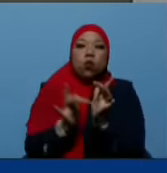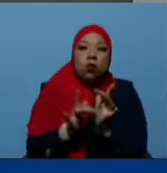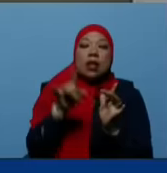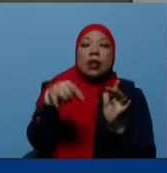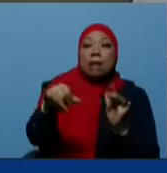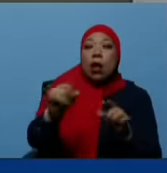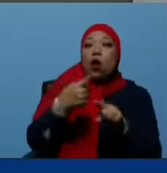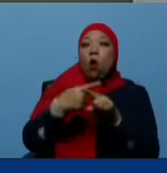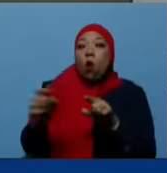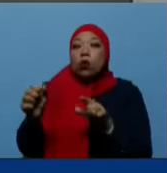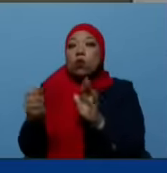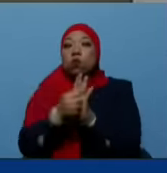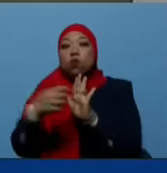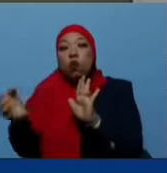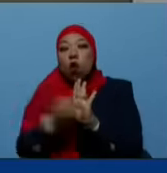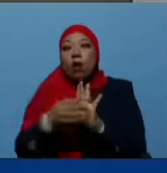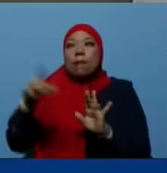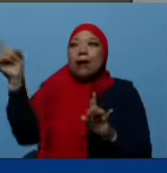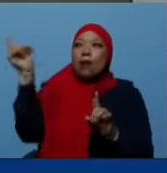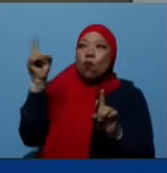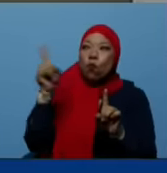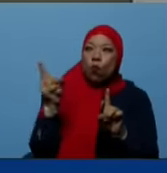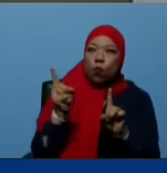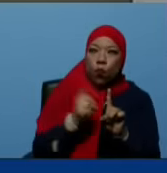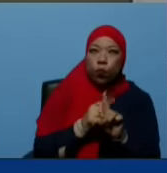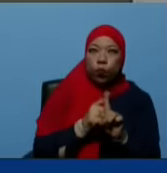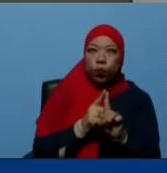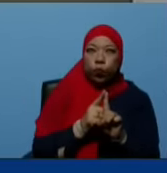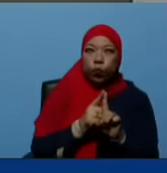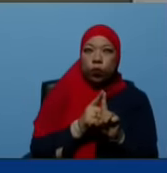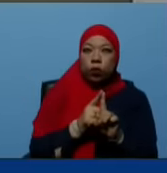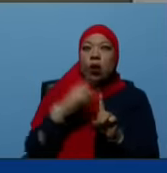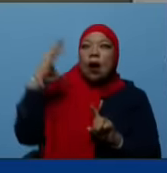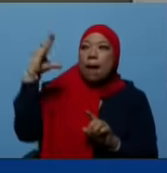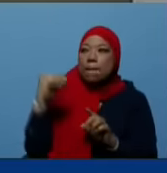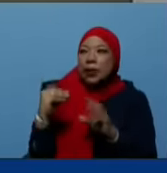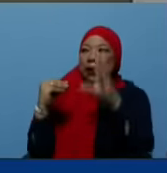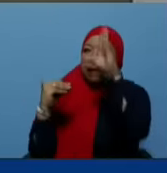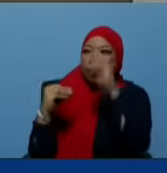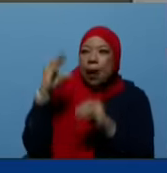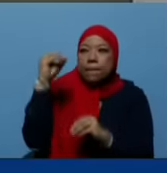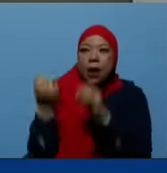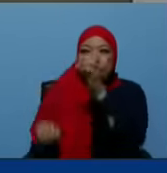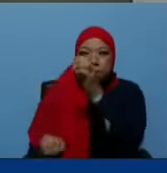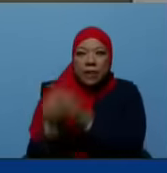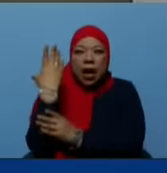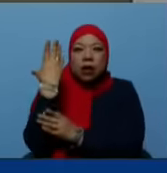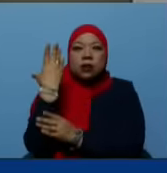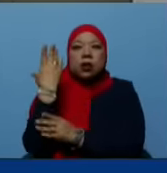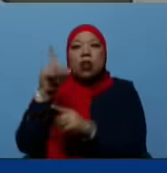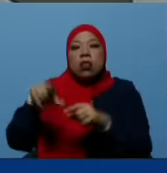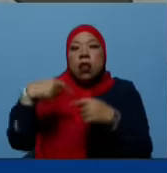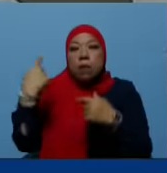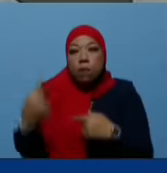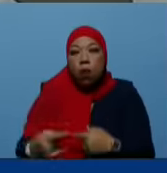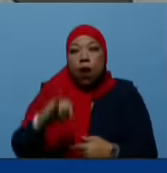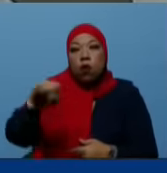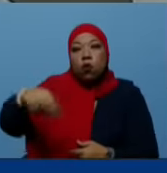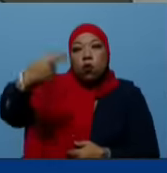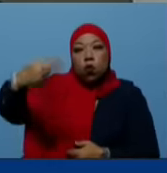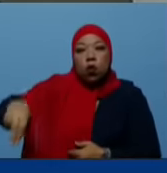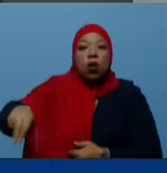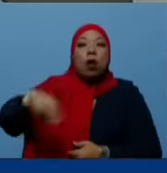golpe eléctrico también. Luego en el mes de mayo, luego en el mes de junio, y después ya se